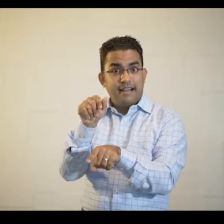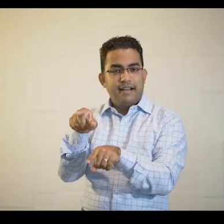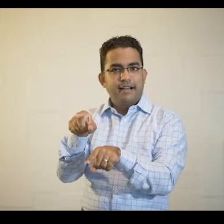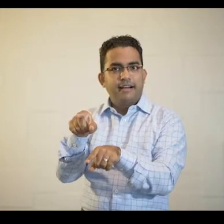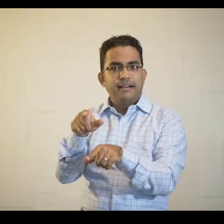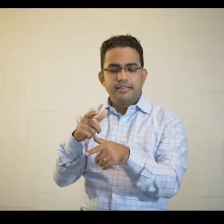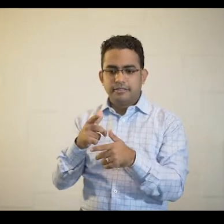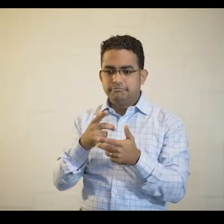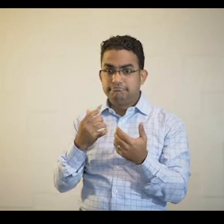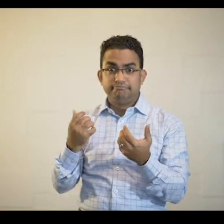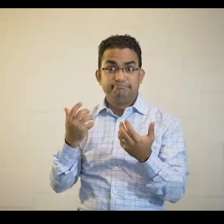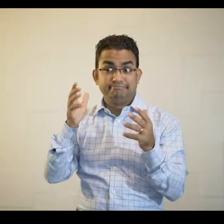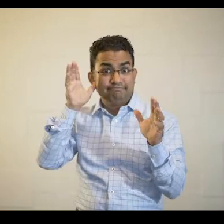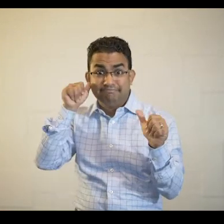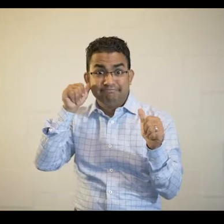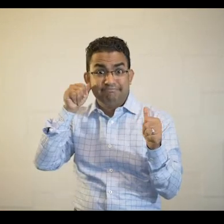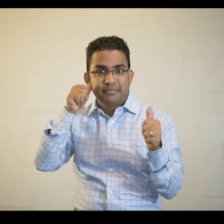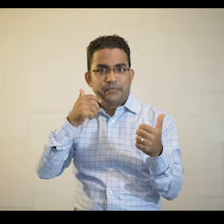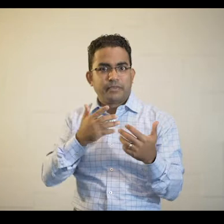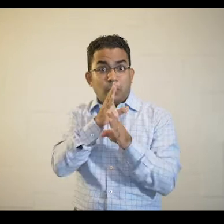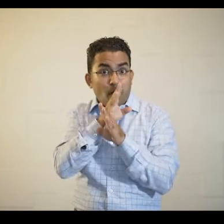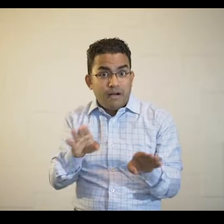se cosecharon los frutos de su alma.